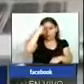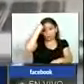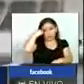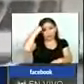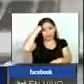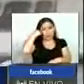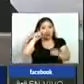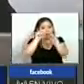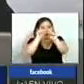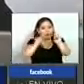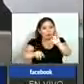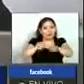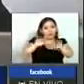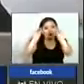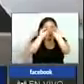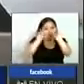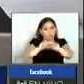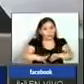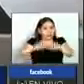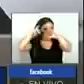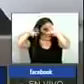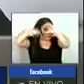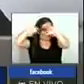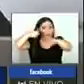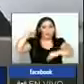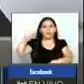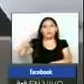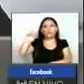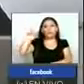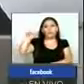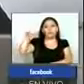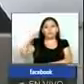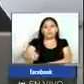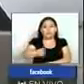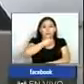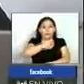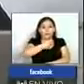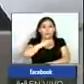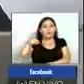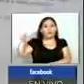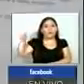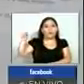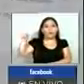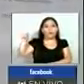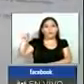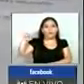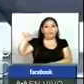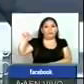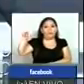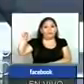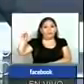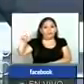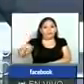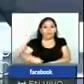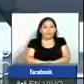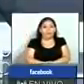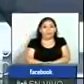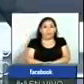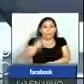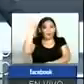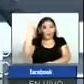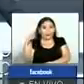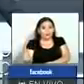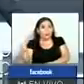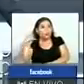Mediante la modalidad En línea Con imágenes De Juan Castellanos Tatiana Funes Noticiero Hechos Y ese